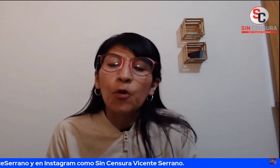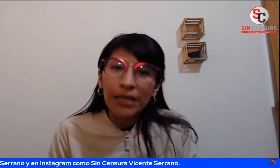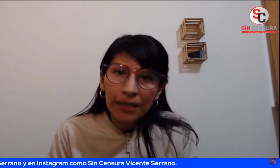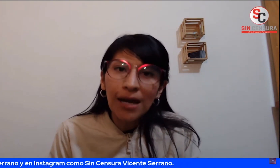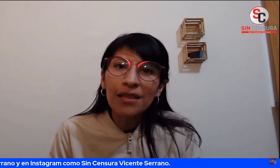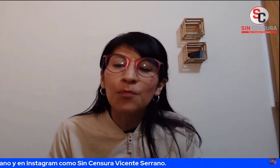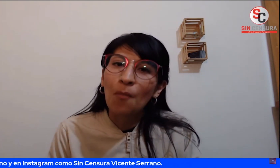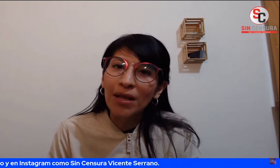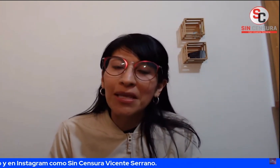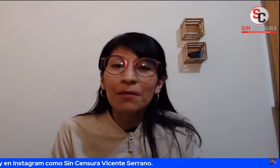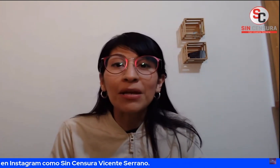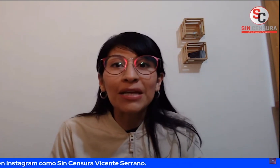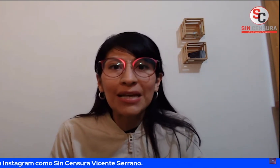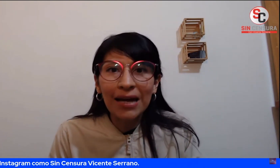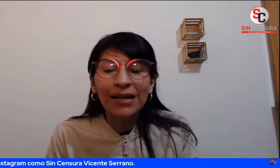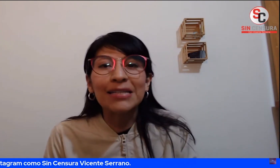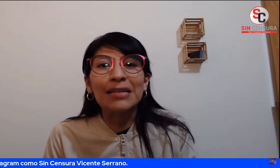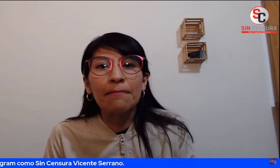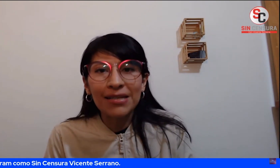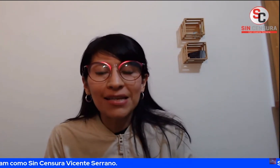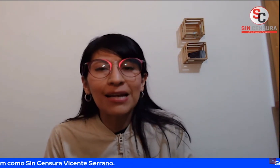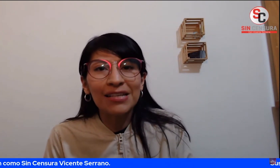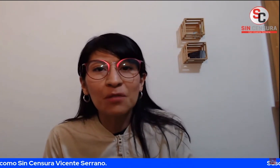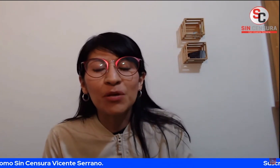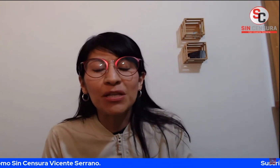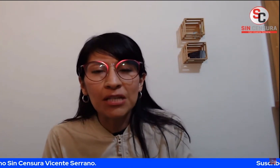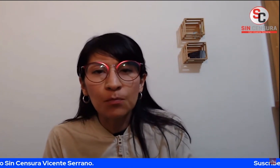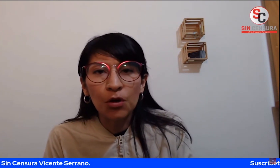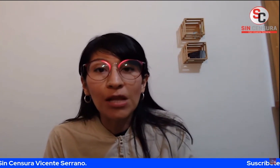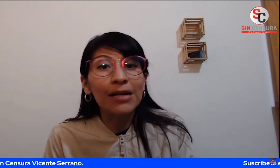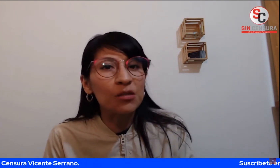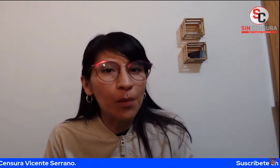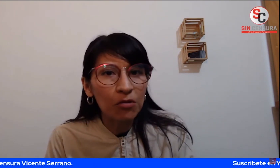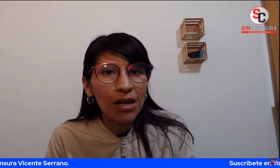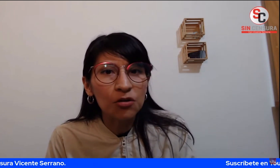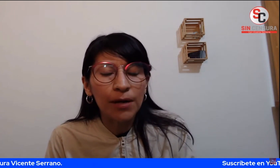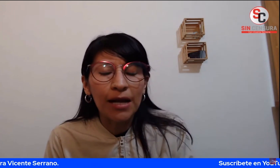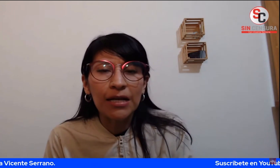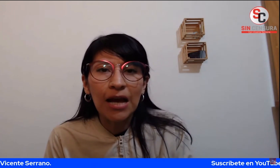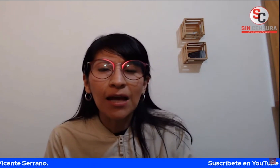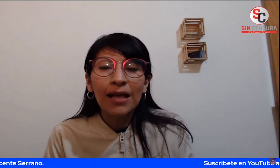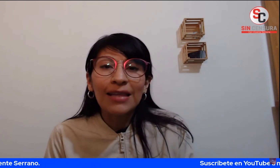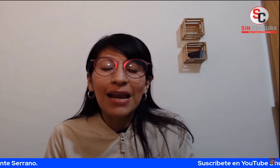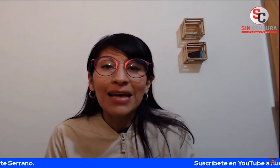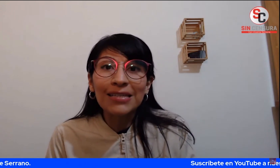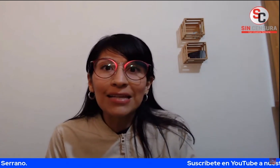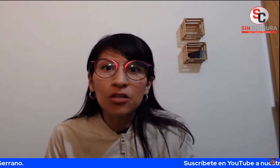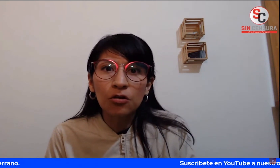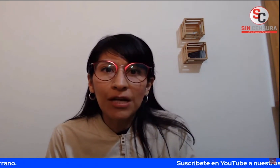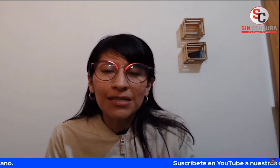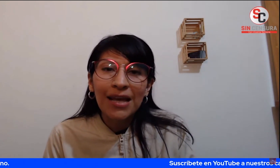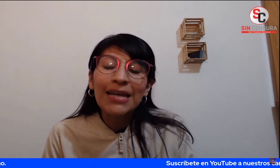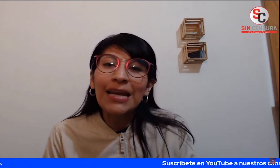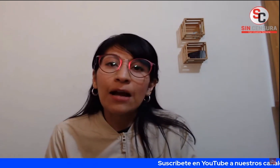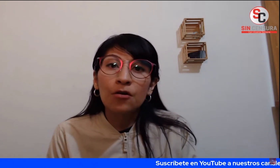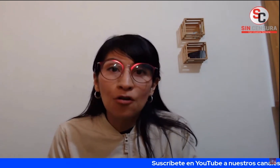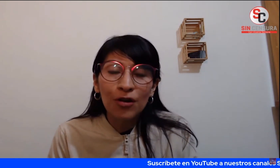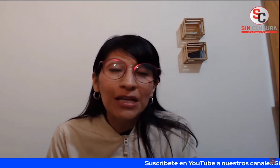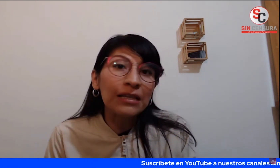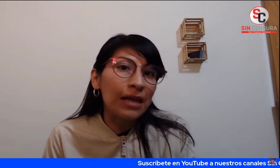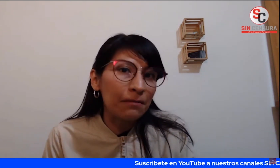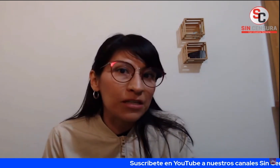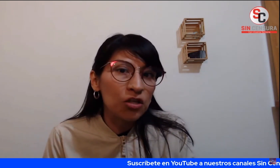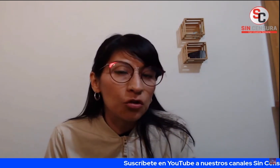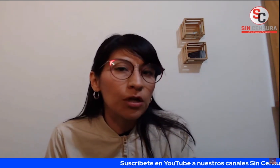honra a la política diplomática mexicana, que se basa en este principio del respeto a la soberanía de las naciones y la